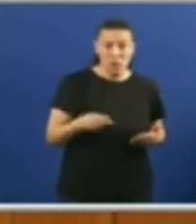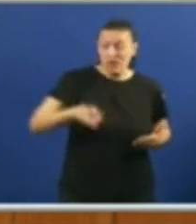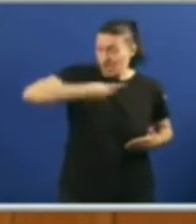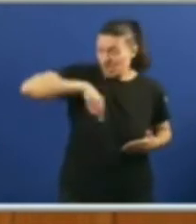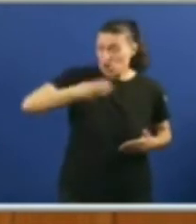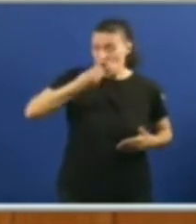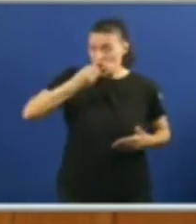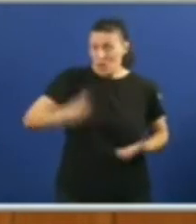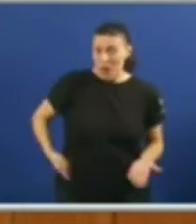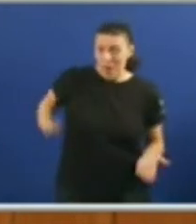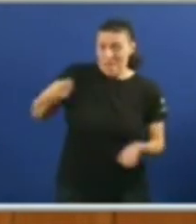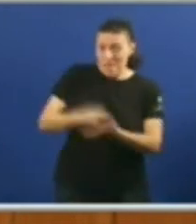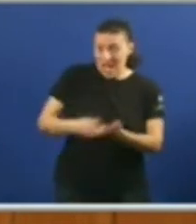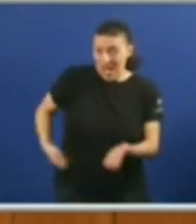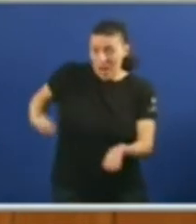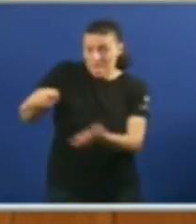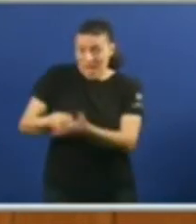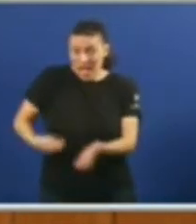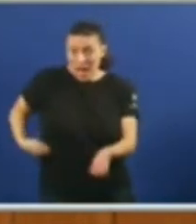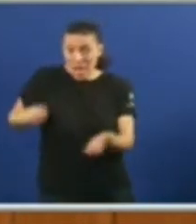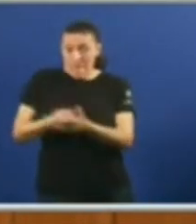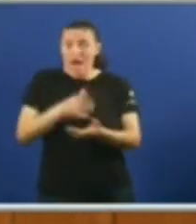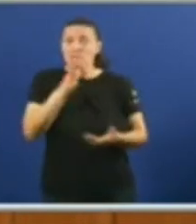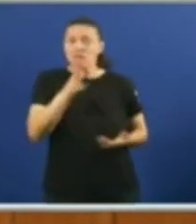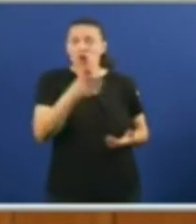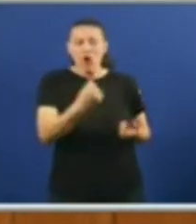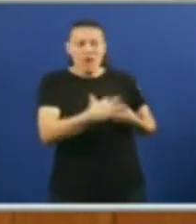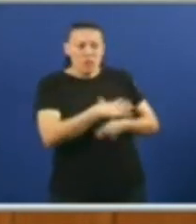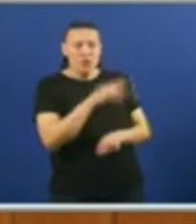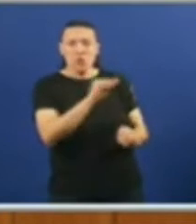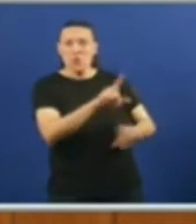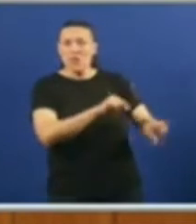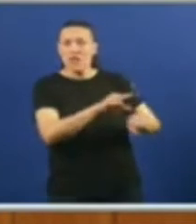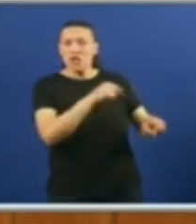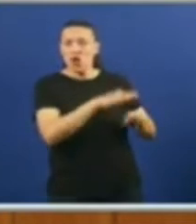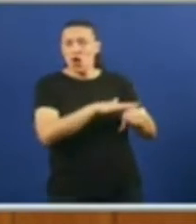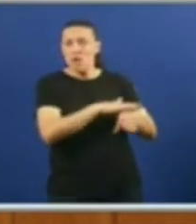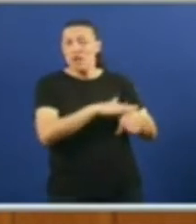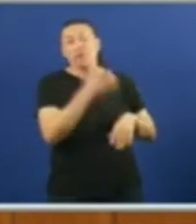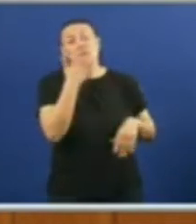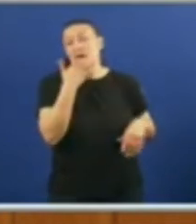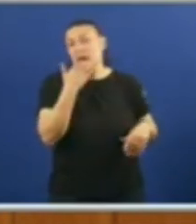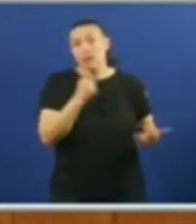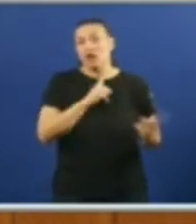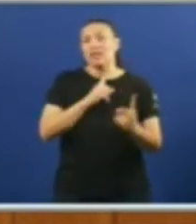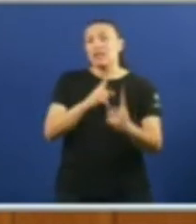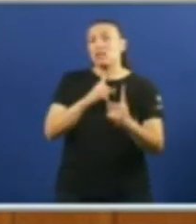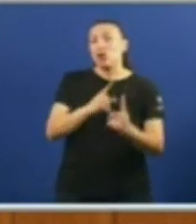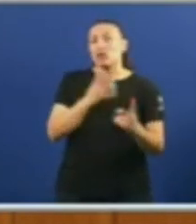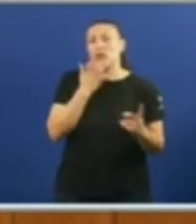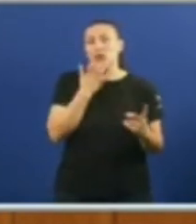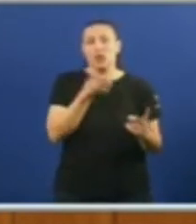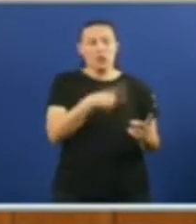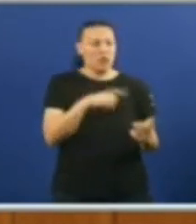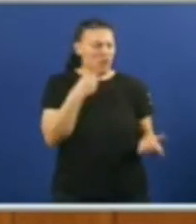os consumidores por decisións que adoptou o Estado. Decisións, por exemplo, como que o transporte, que costemos entre